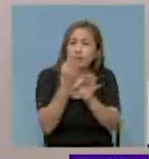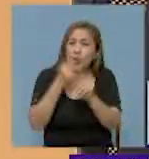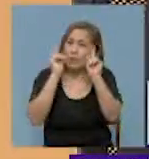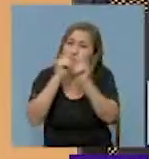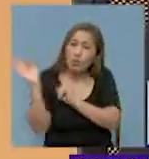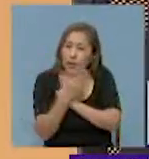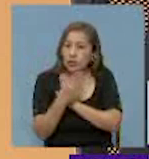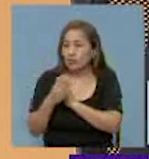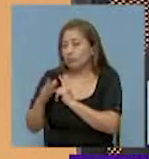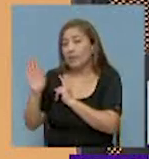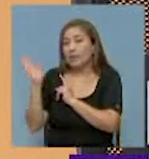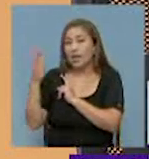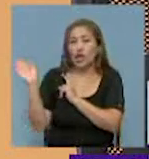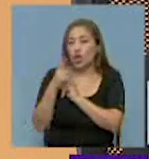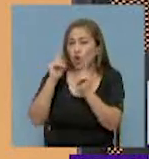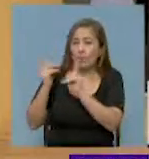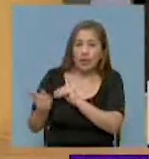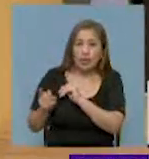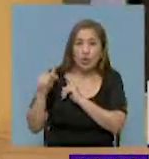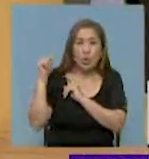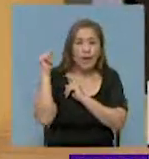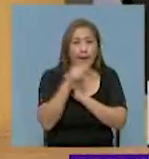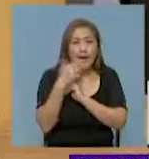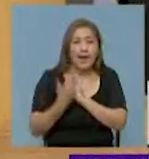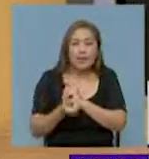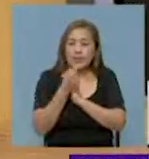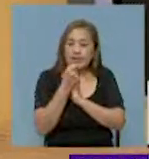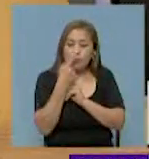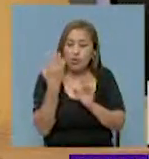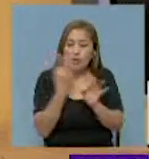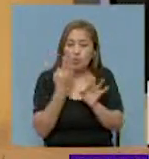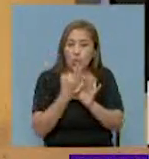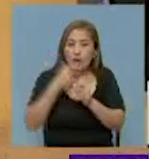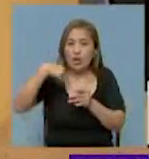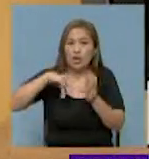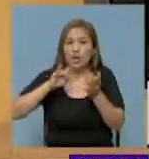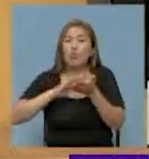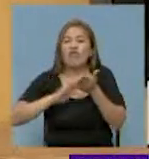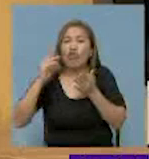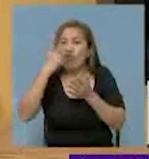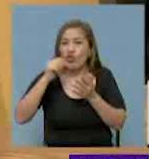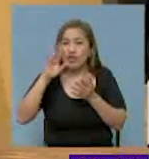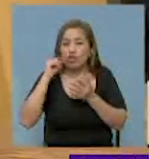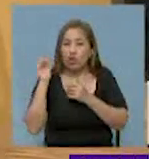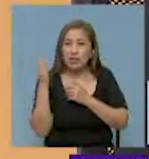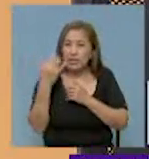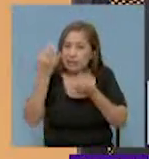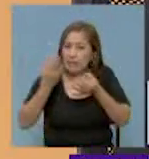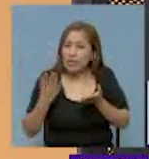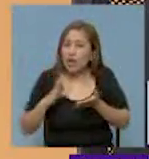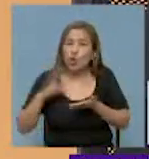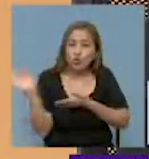para todos los dos hay algún sector del 12 del colegio nuevo horizonte que tiene el inconveniente todos los docentes